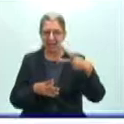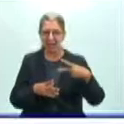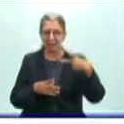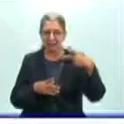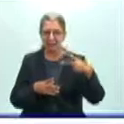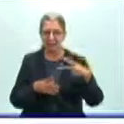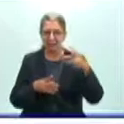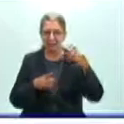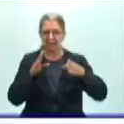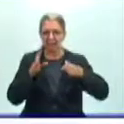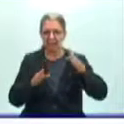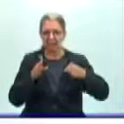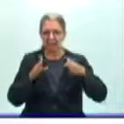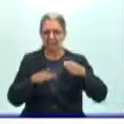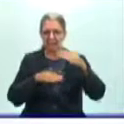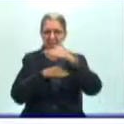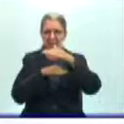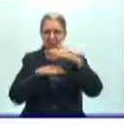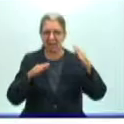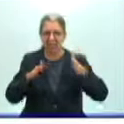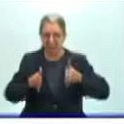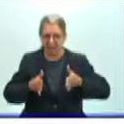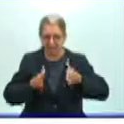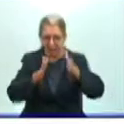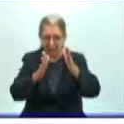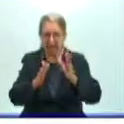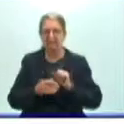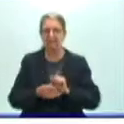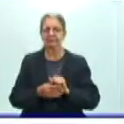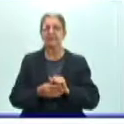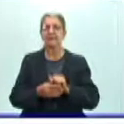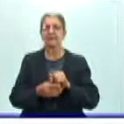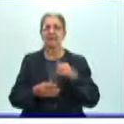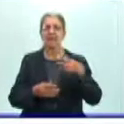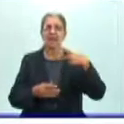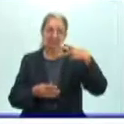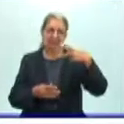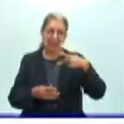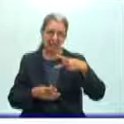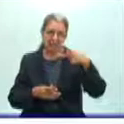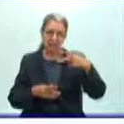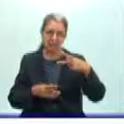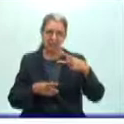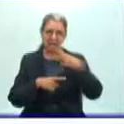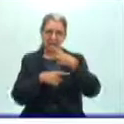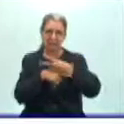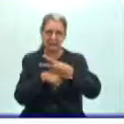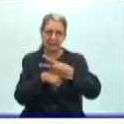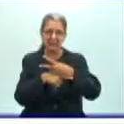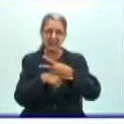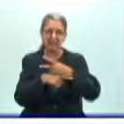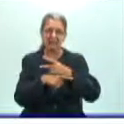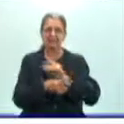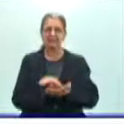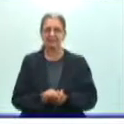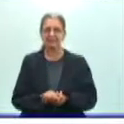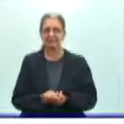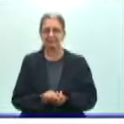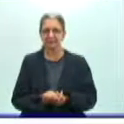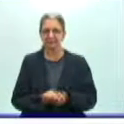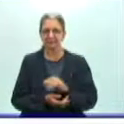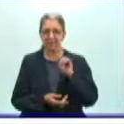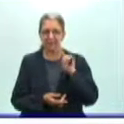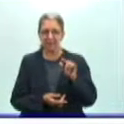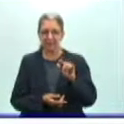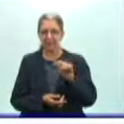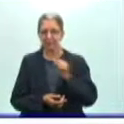entre paralelas, la relación que se establece entre ángulos adyacentes. Esto nos quiere decir que cada